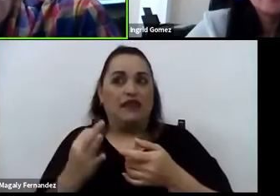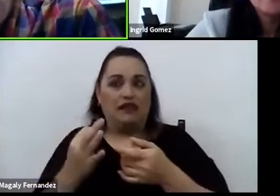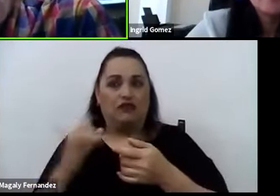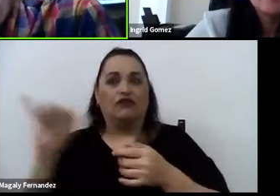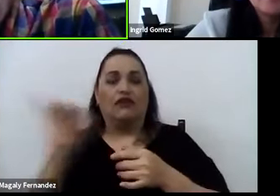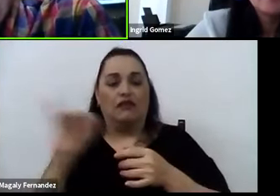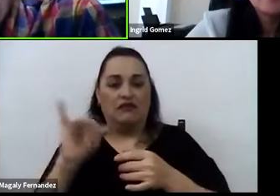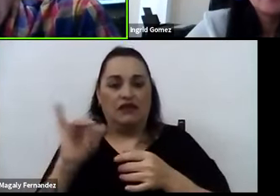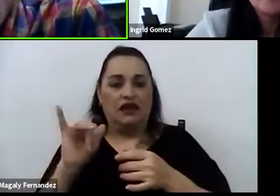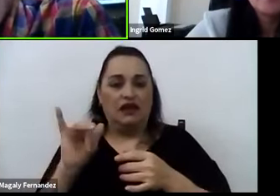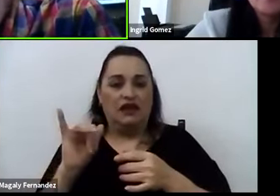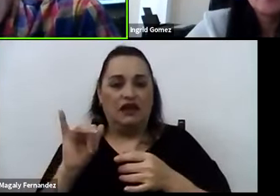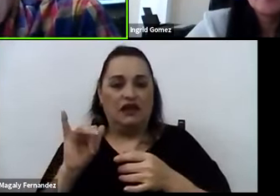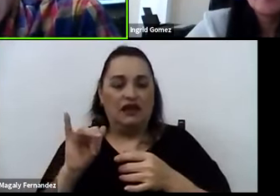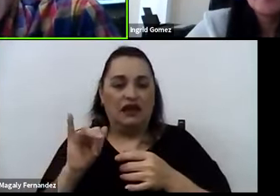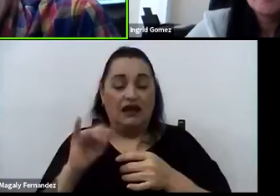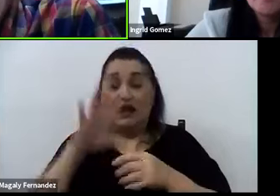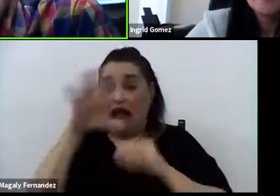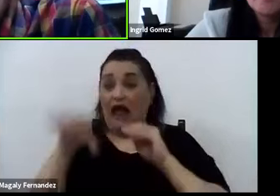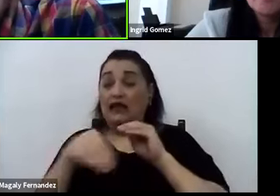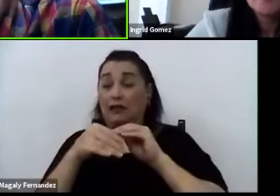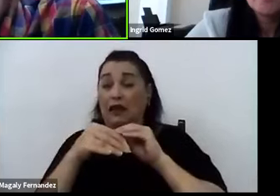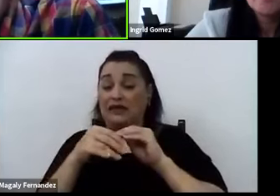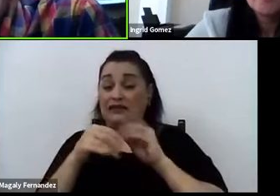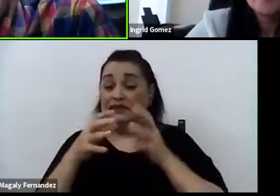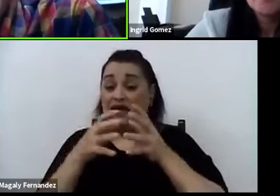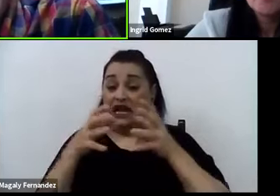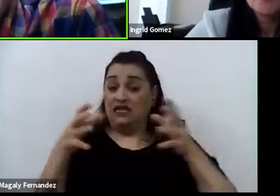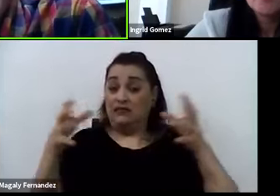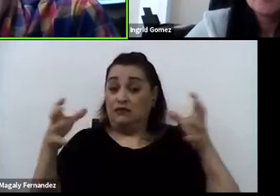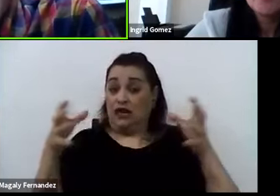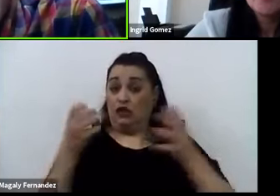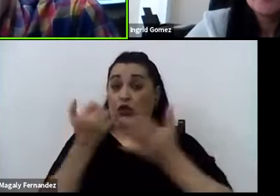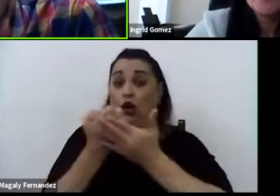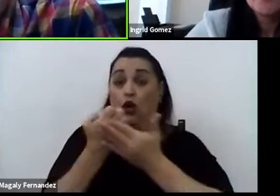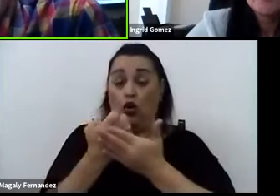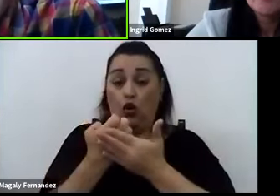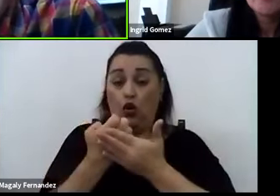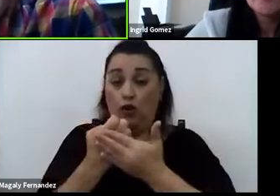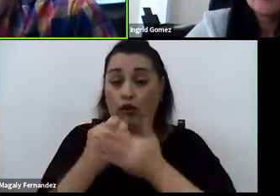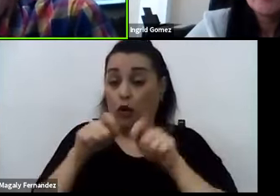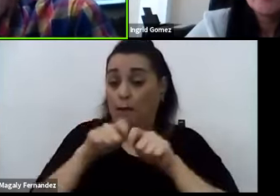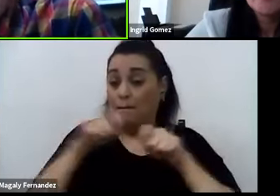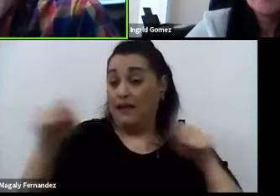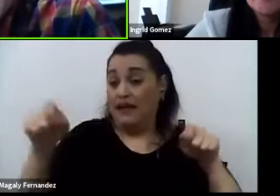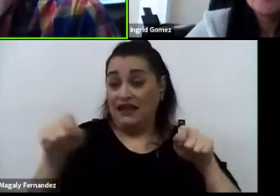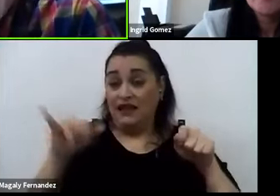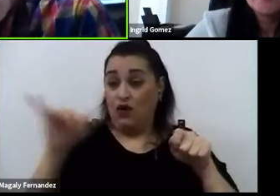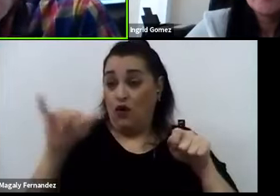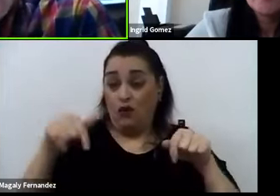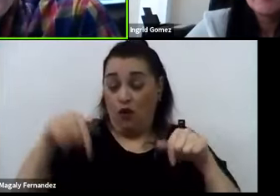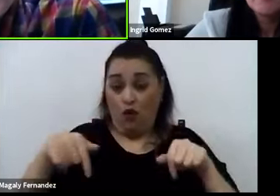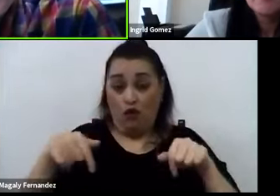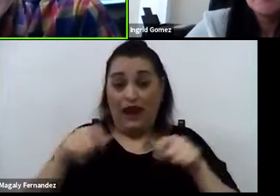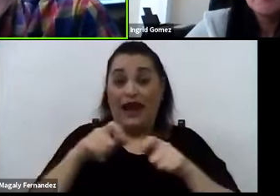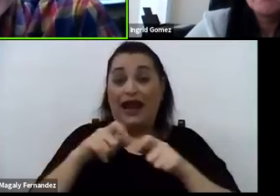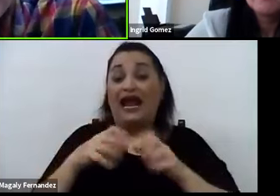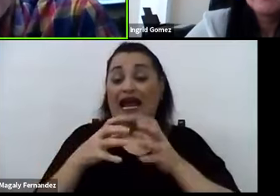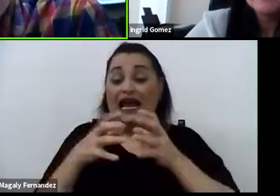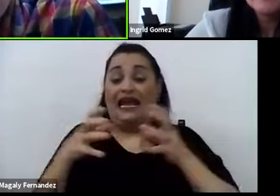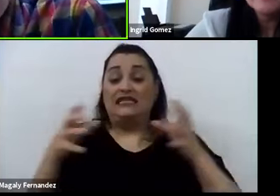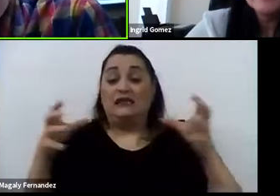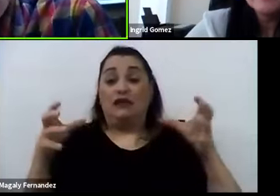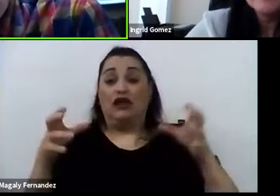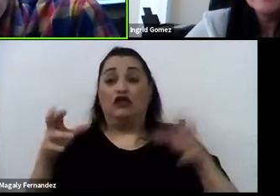Tenemos, además, el crecimiento económico medido como lo medimos ahora es el crecimiento de la renta